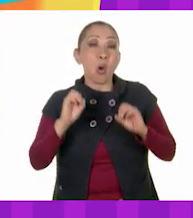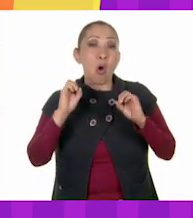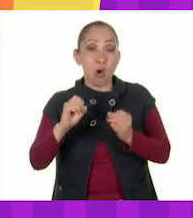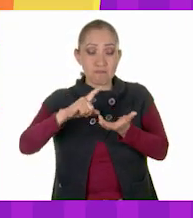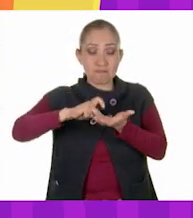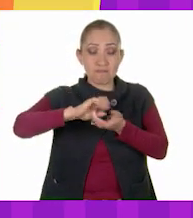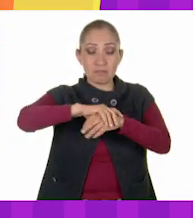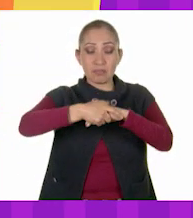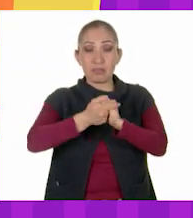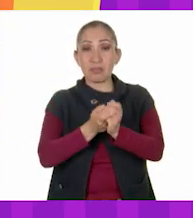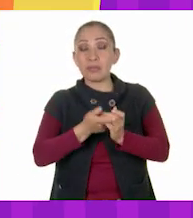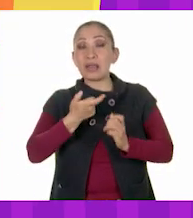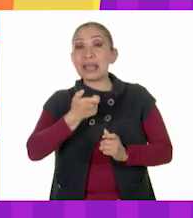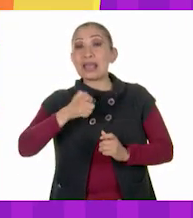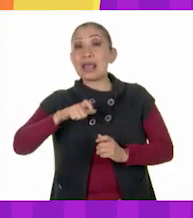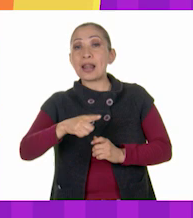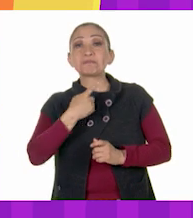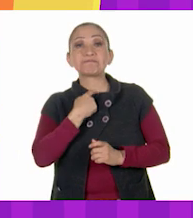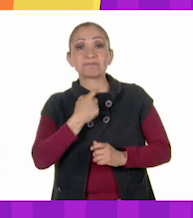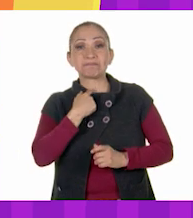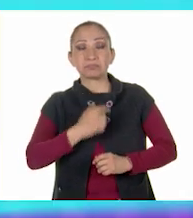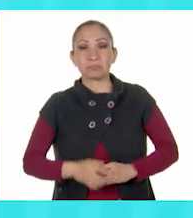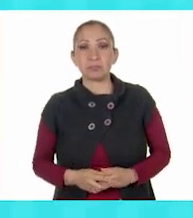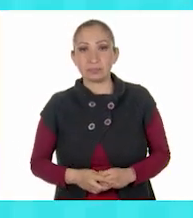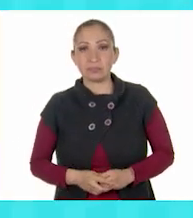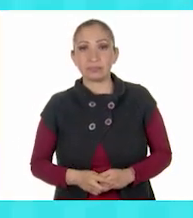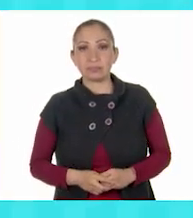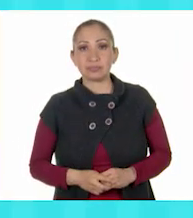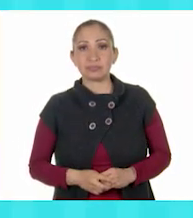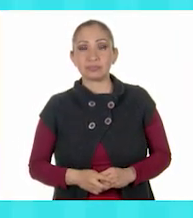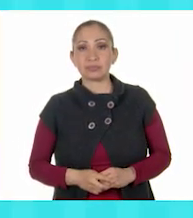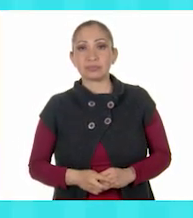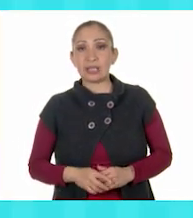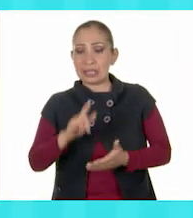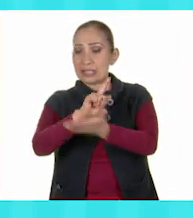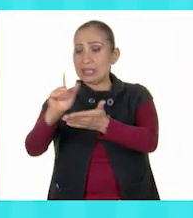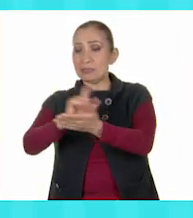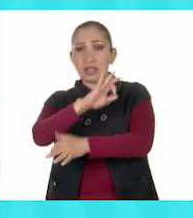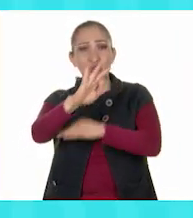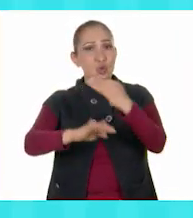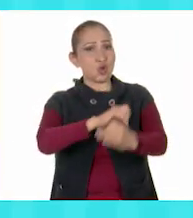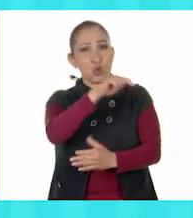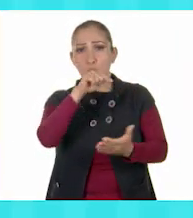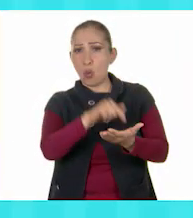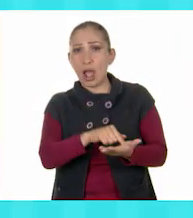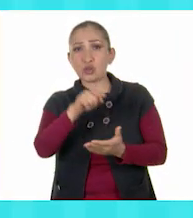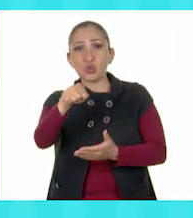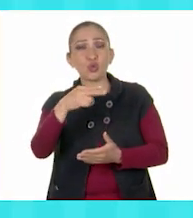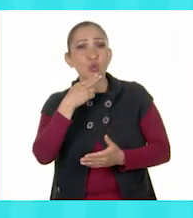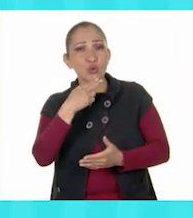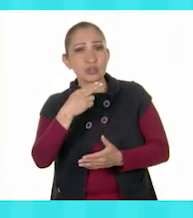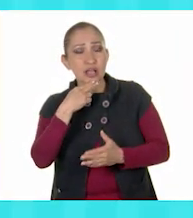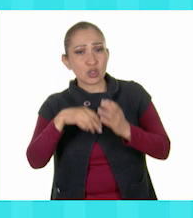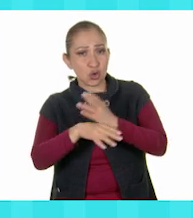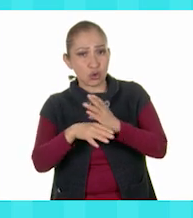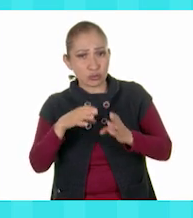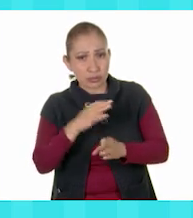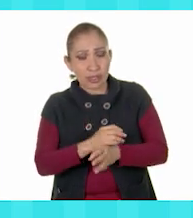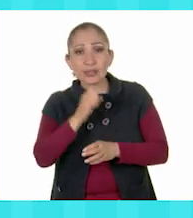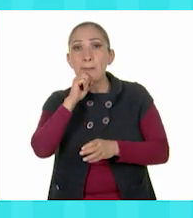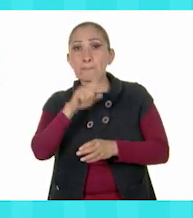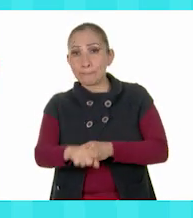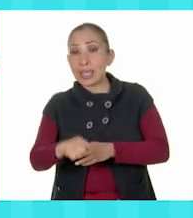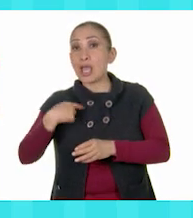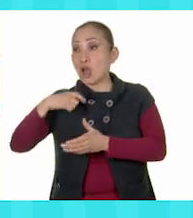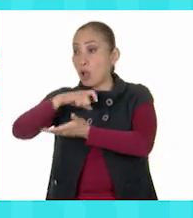aplica desinfectante a base de agua y alcohol. Desinfecta las superficies de los objetos que más utilizas. También